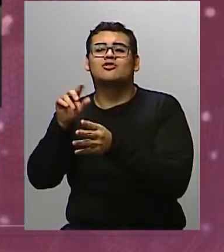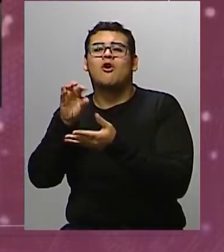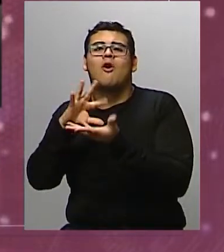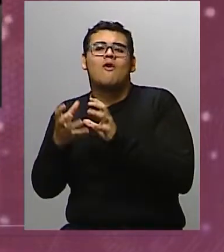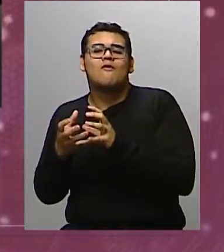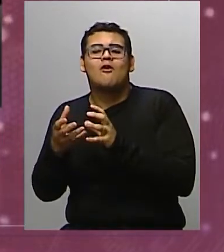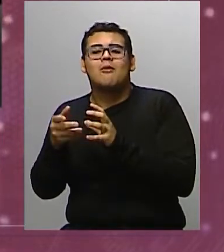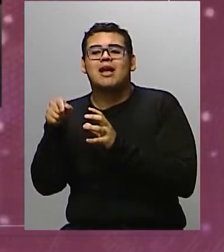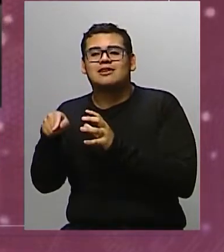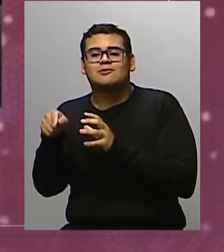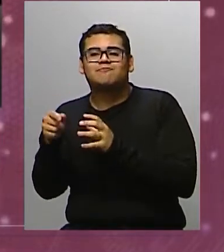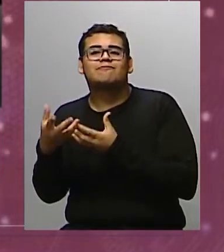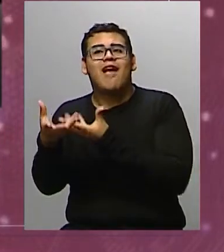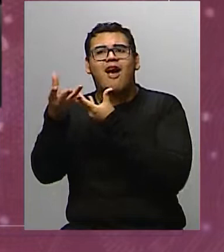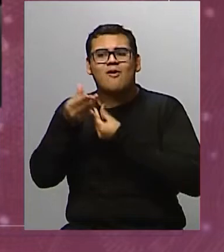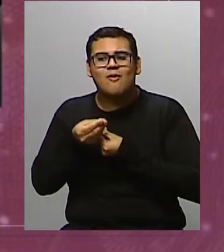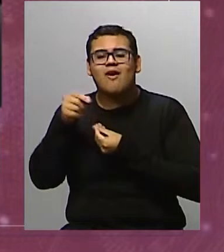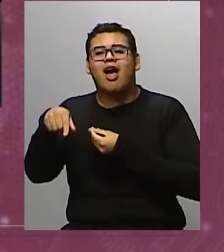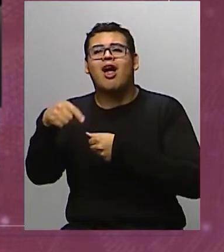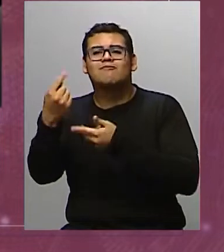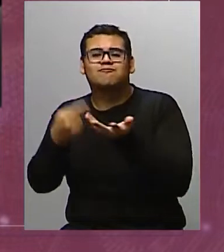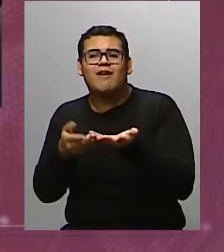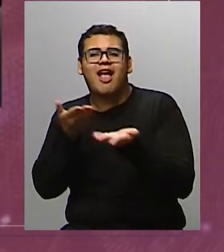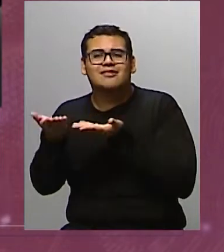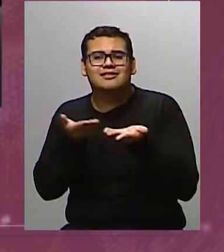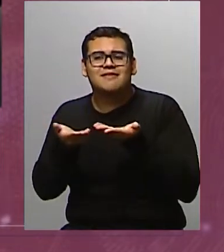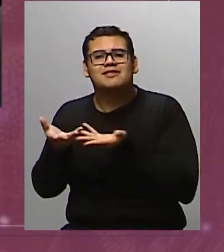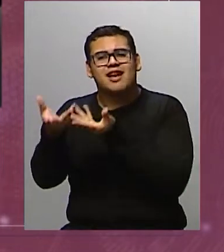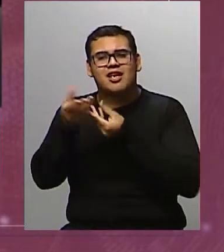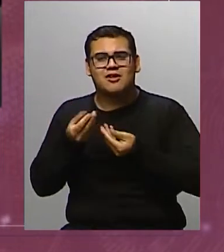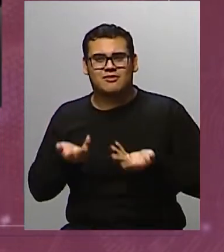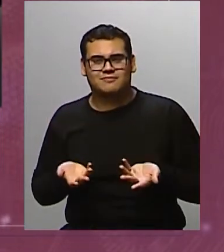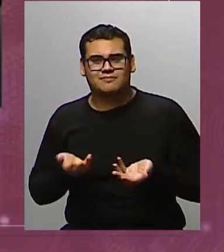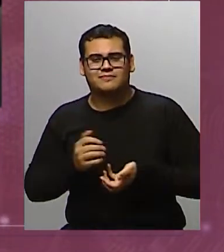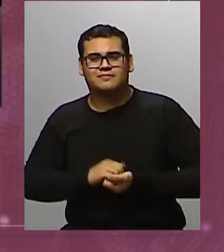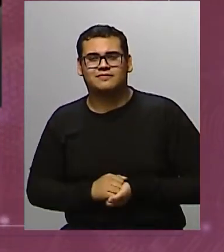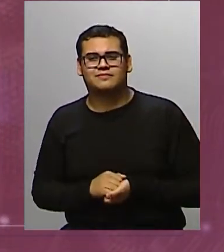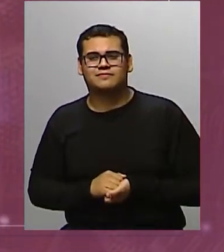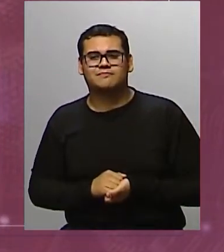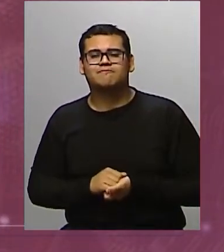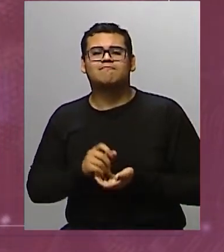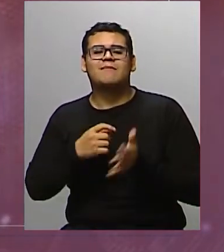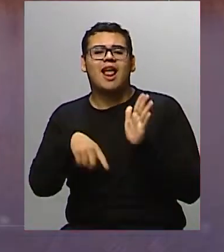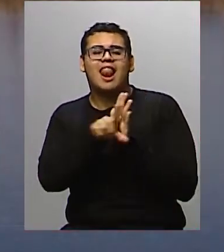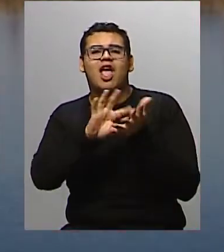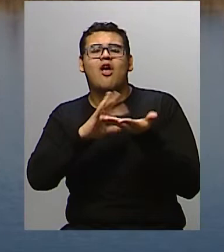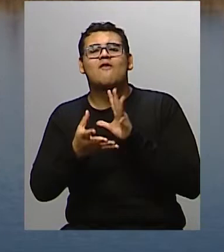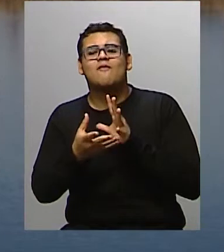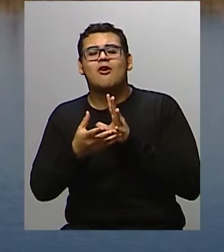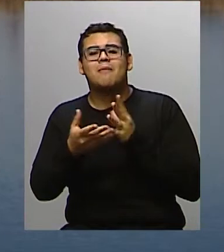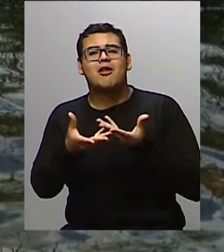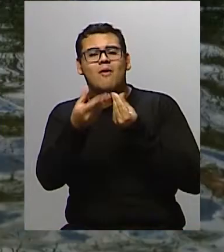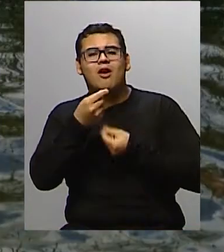cómo aprovechar de la mejor manera los servicios que los humedales nos prestan. Es como que es una guía,